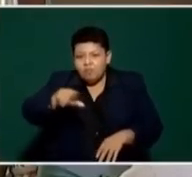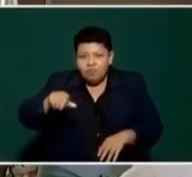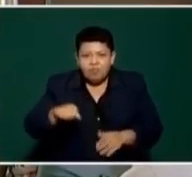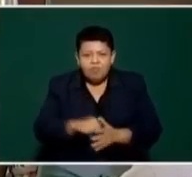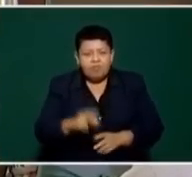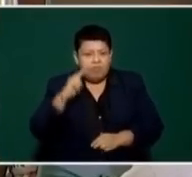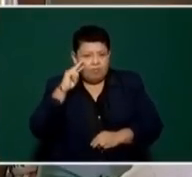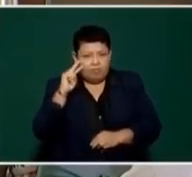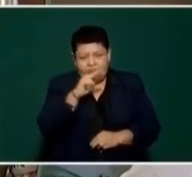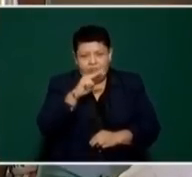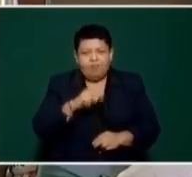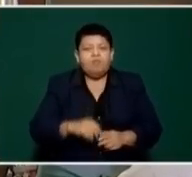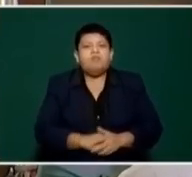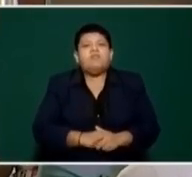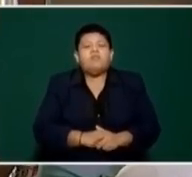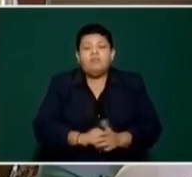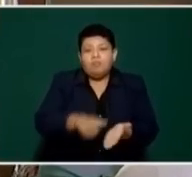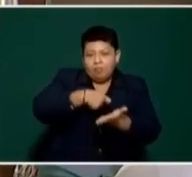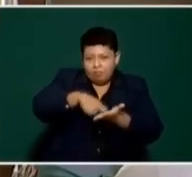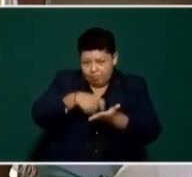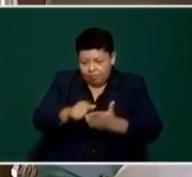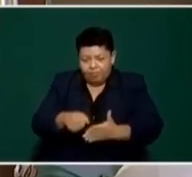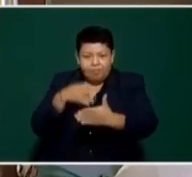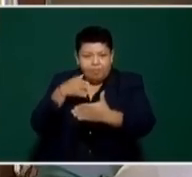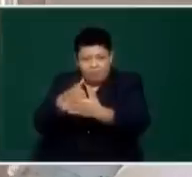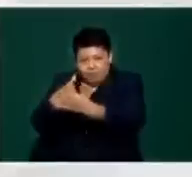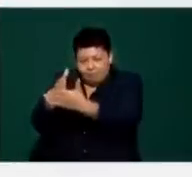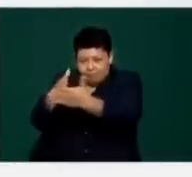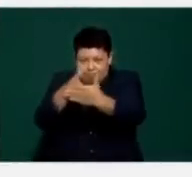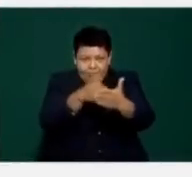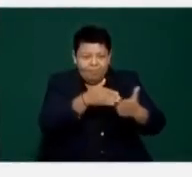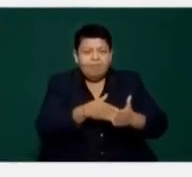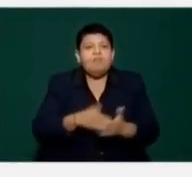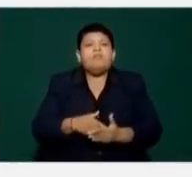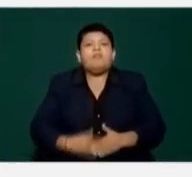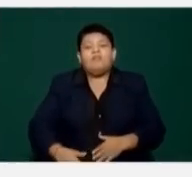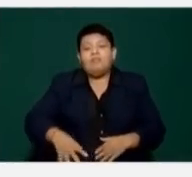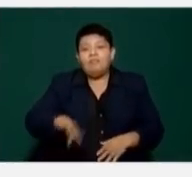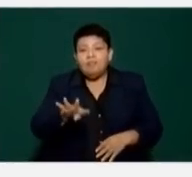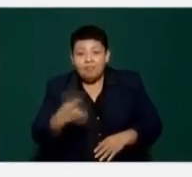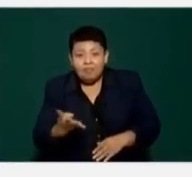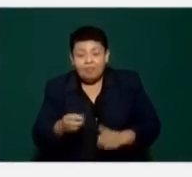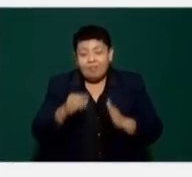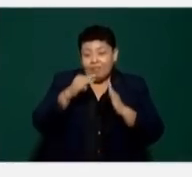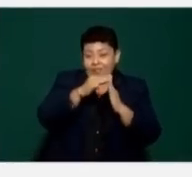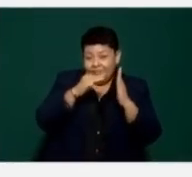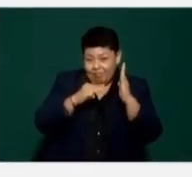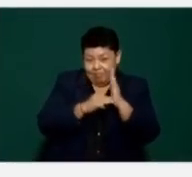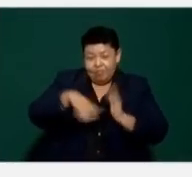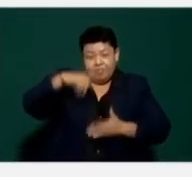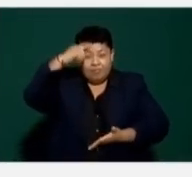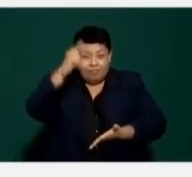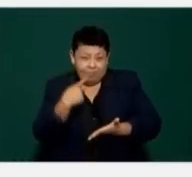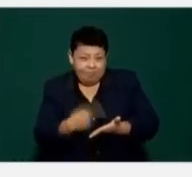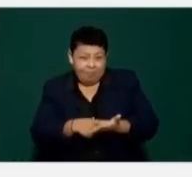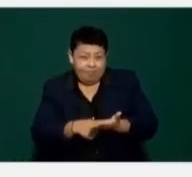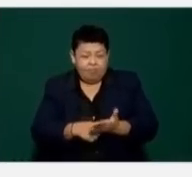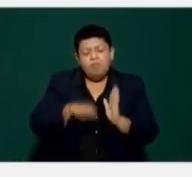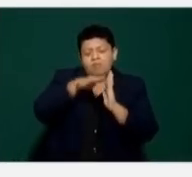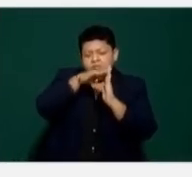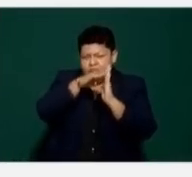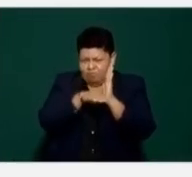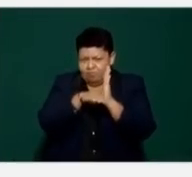viendo, la compra de la barrera estamos estimando en más o menos en 14 millones, pero creo que puede ser hasta